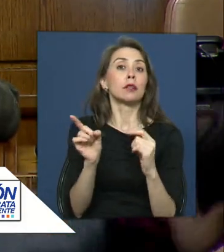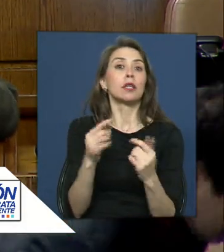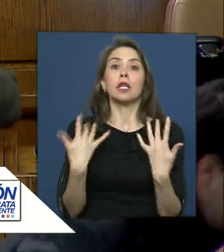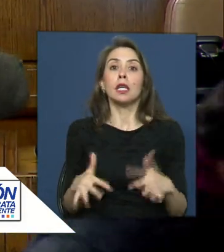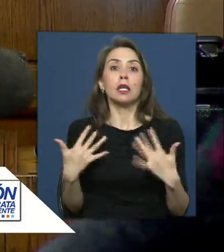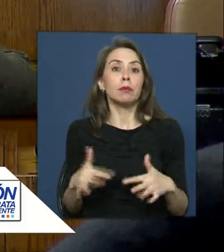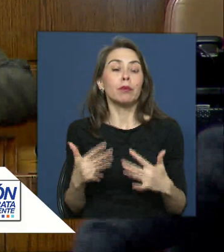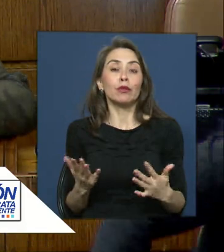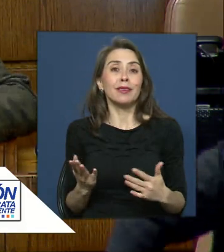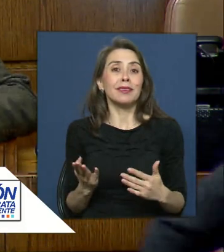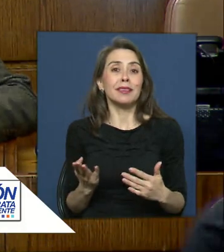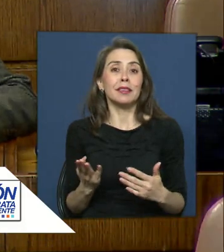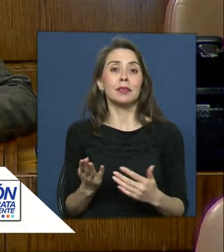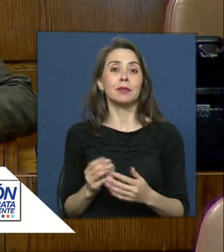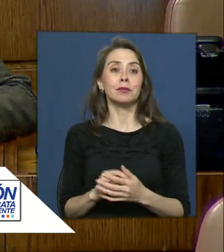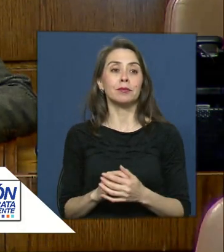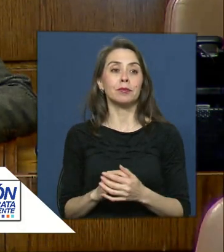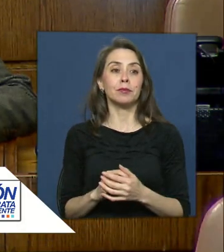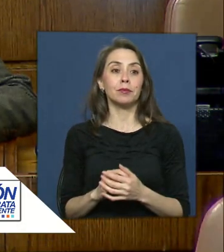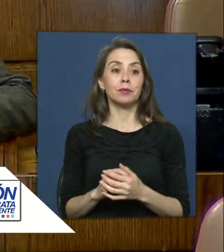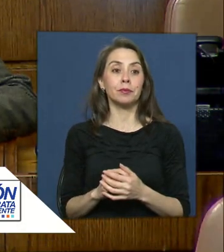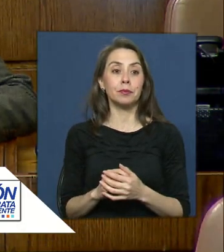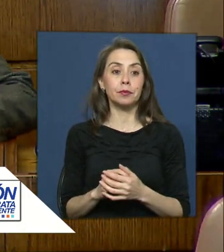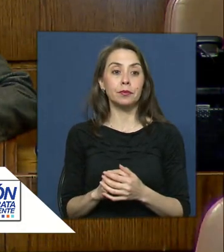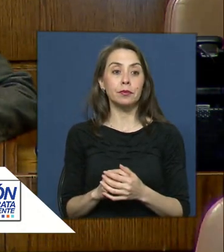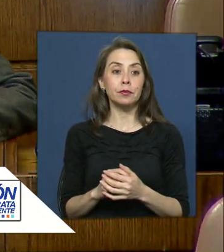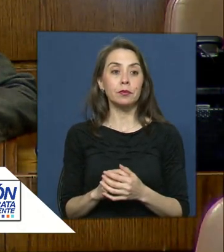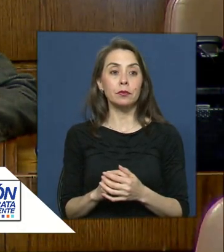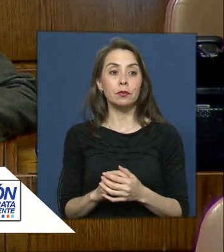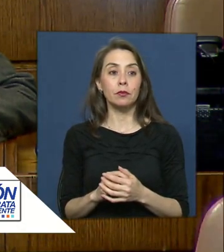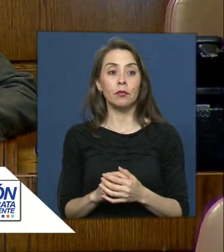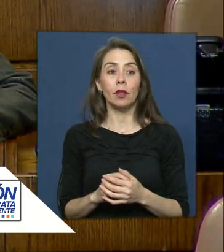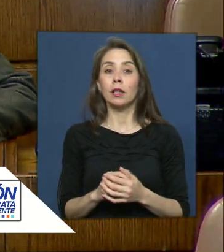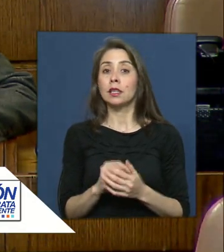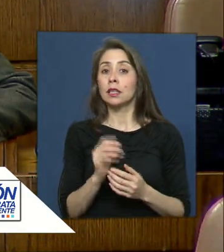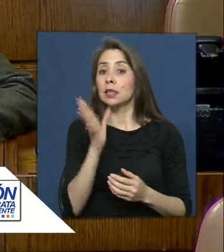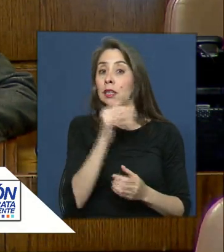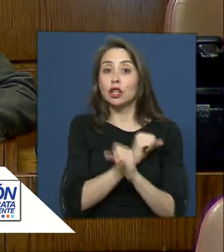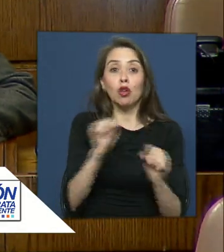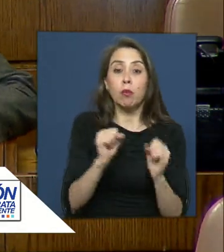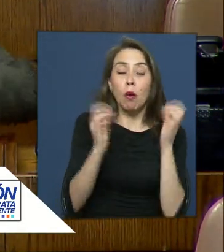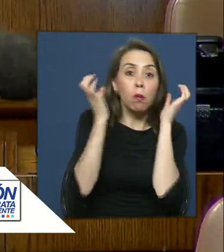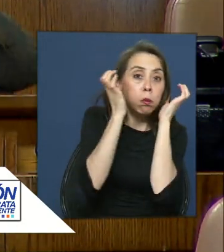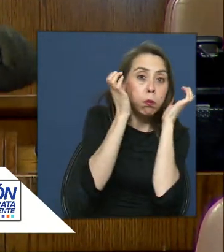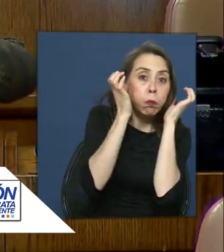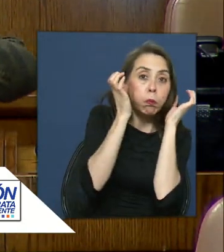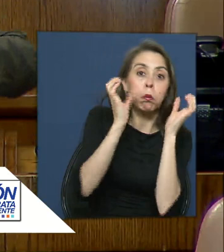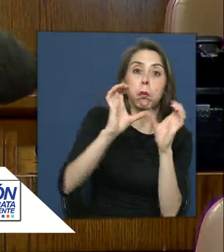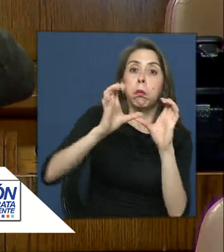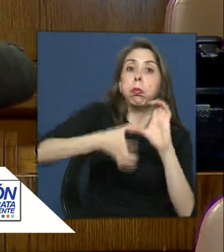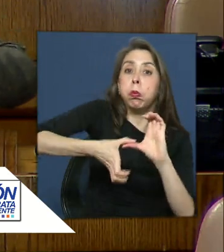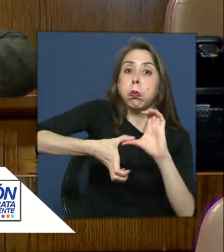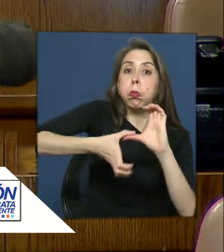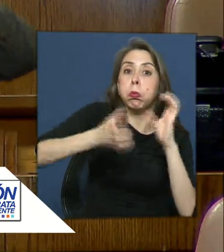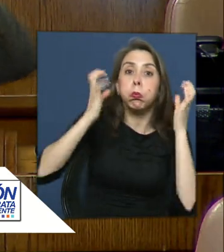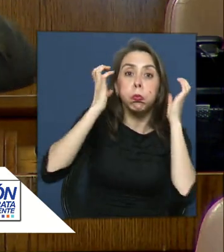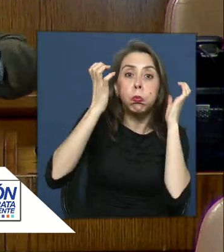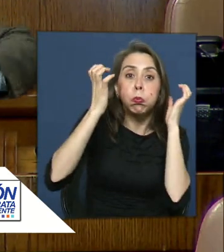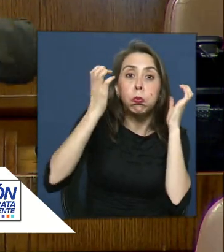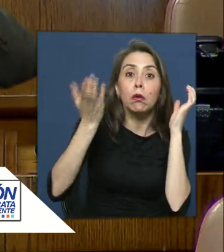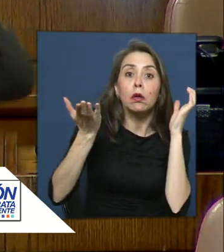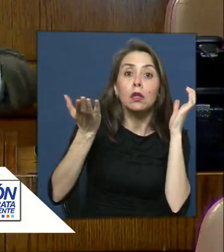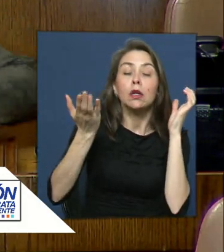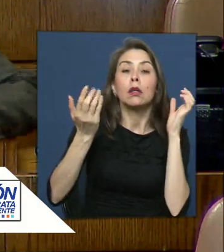elementales, son tan importantes, que si no se tienen, permiten finalmente que